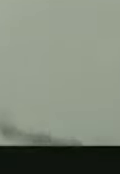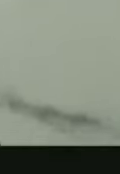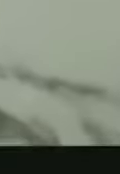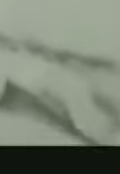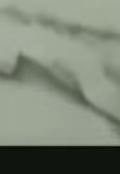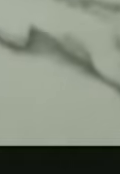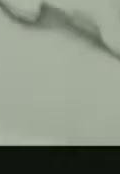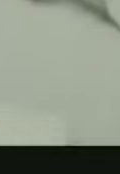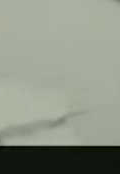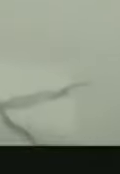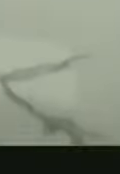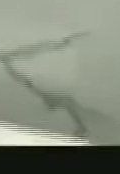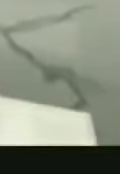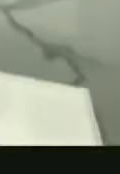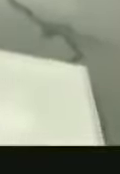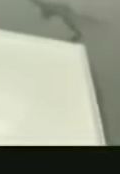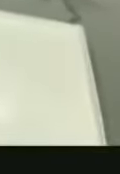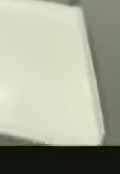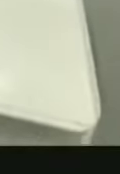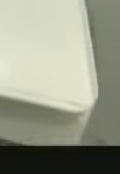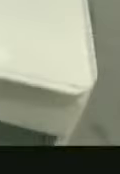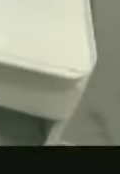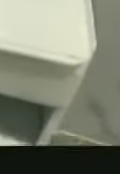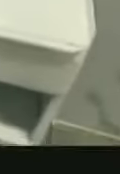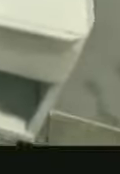ustedes a esta hora y con ello vamos a despedir esta transmisión